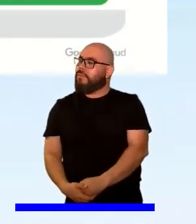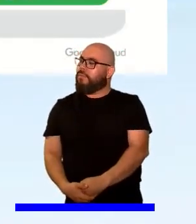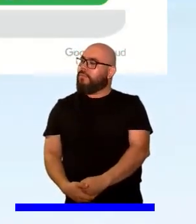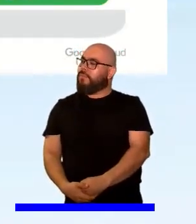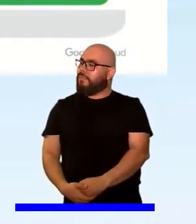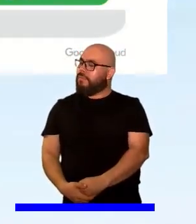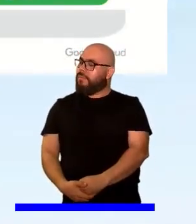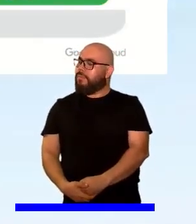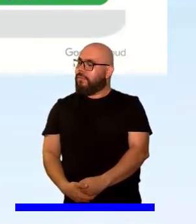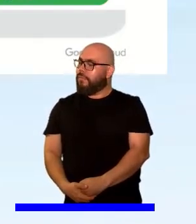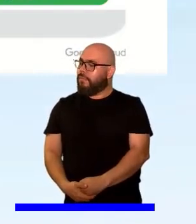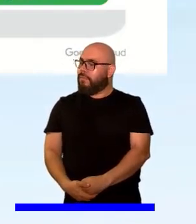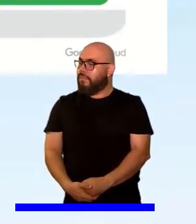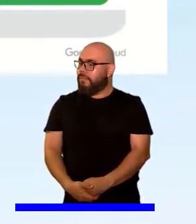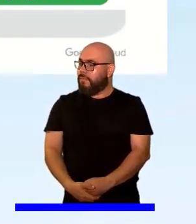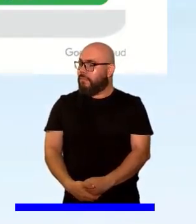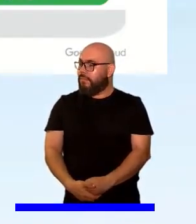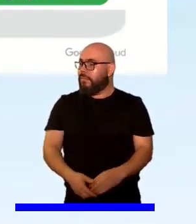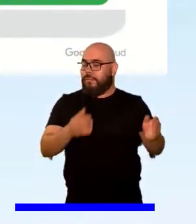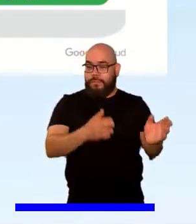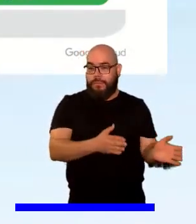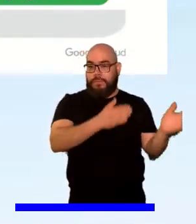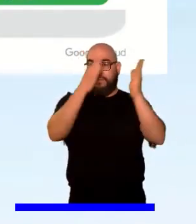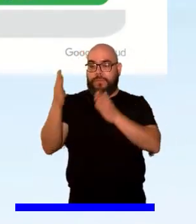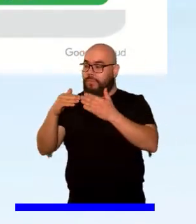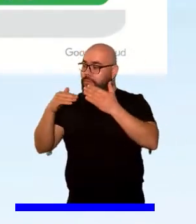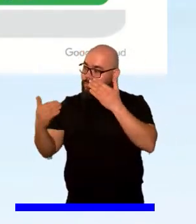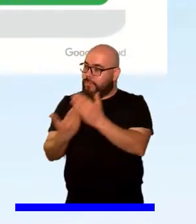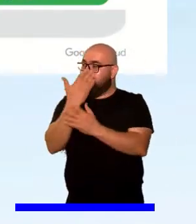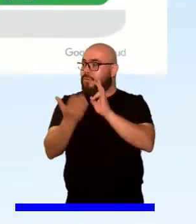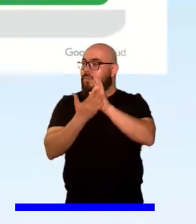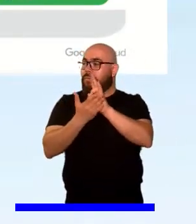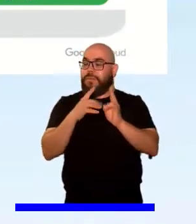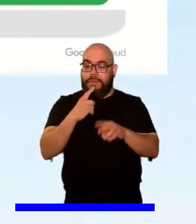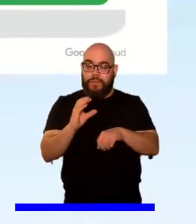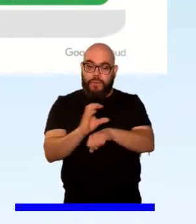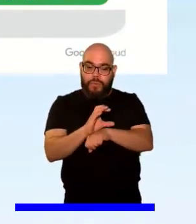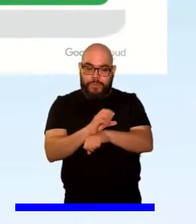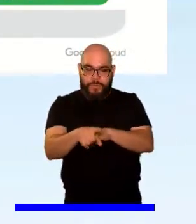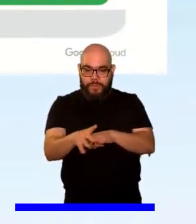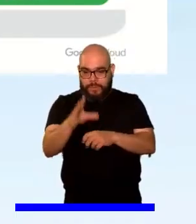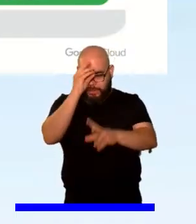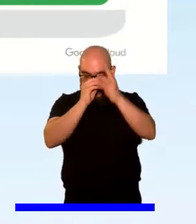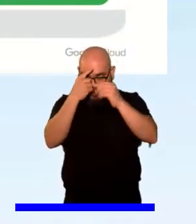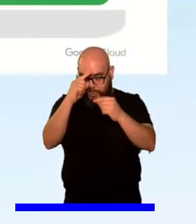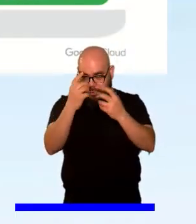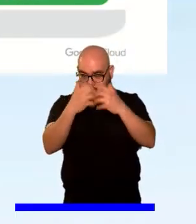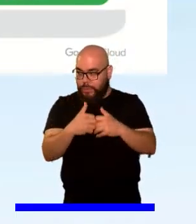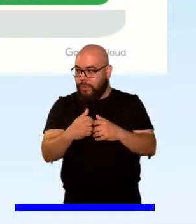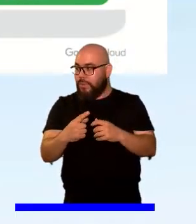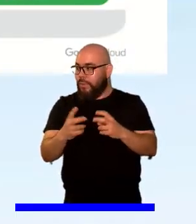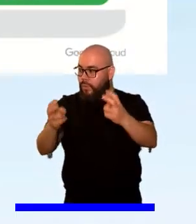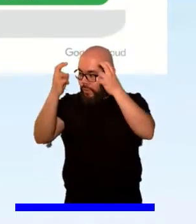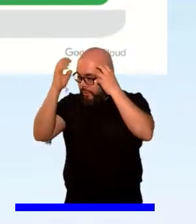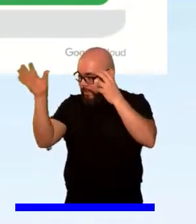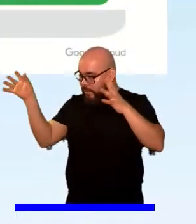Surgen después de esto los nuevos modelos en los cuales yo ya puedo decirle al computador que casi que aprenda solito a partir de un cuerpo de